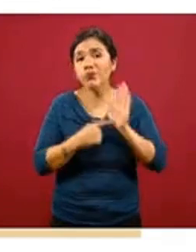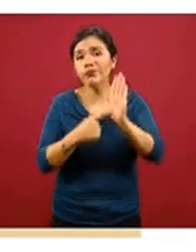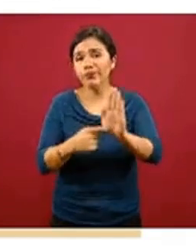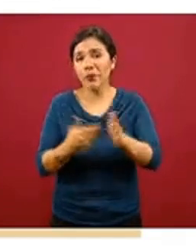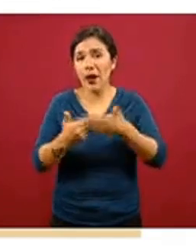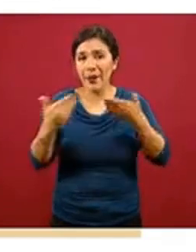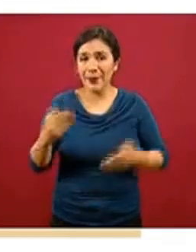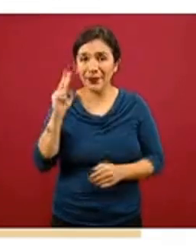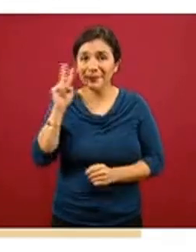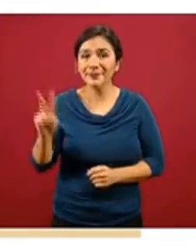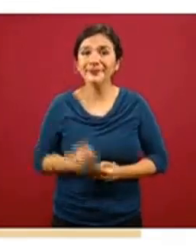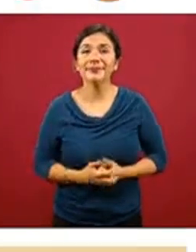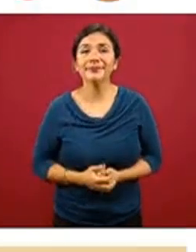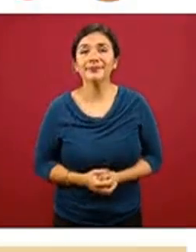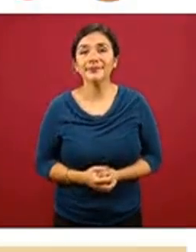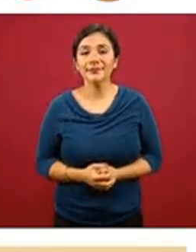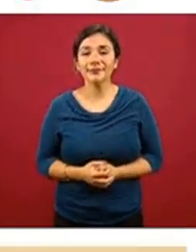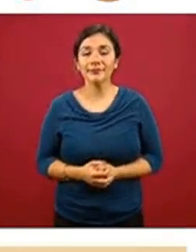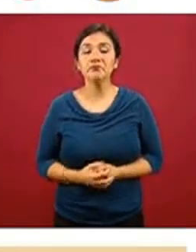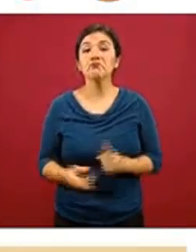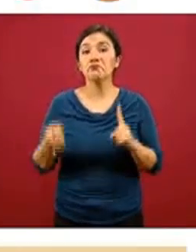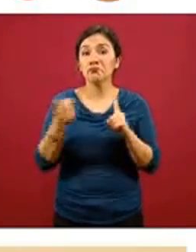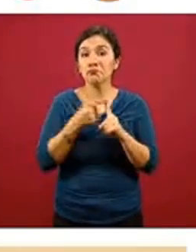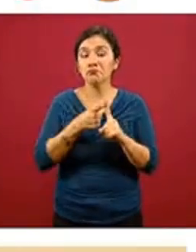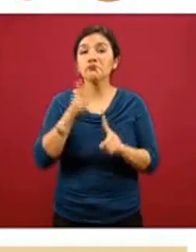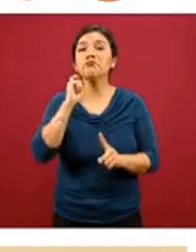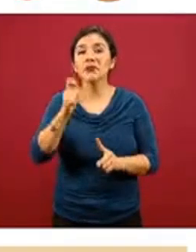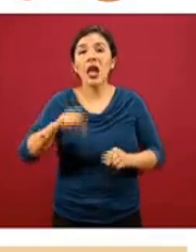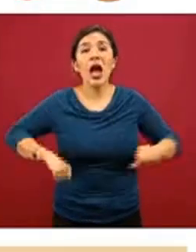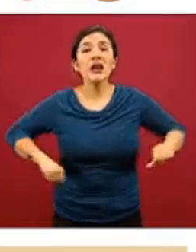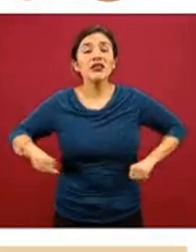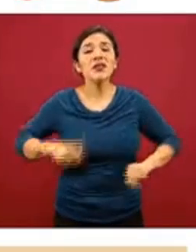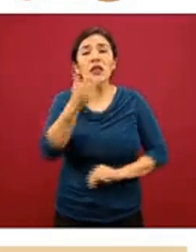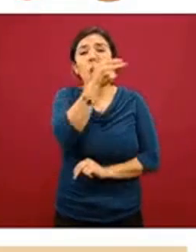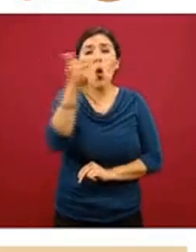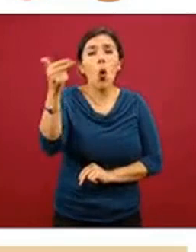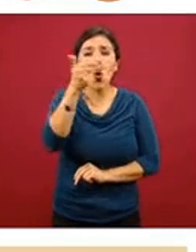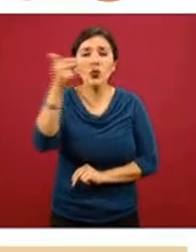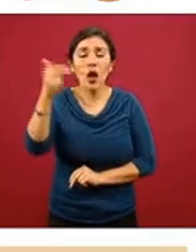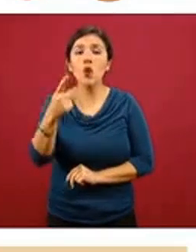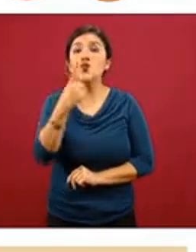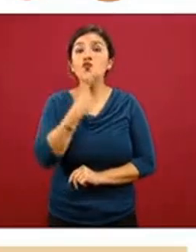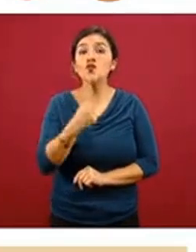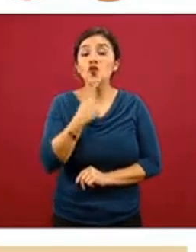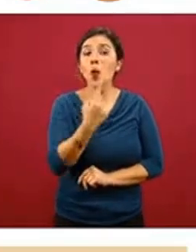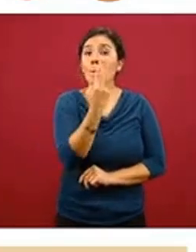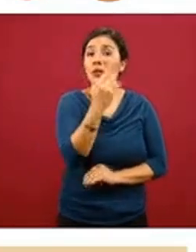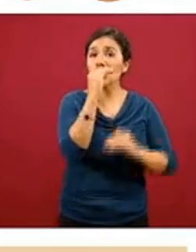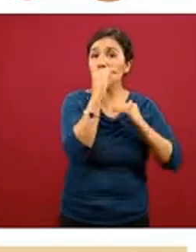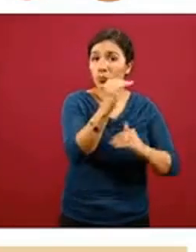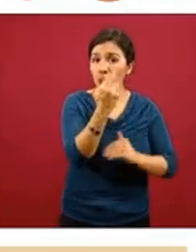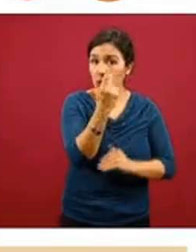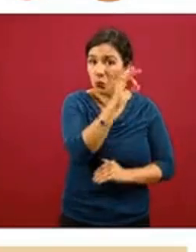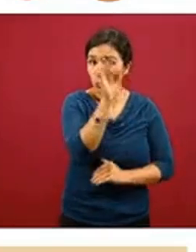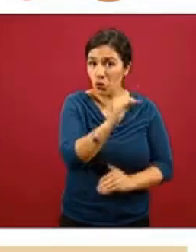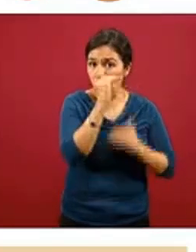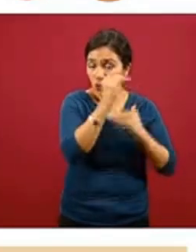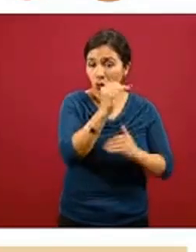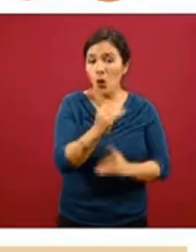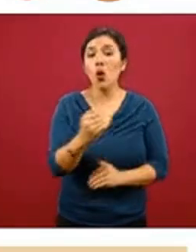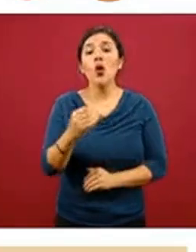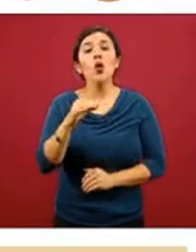las siguientes dos diapositivas. La primera tiene que ver con la actividad hotelera. En el rojo, 25% de